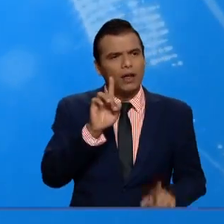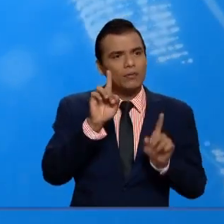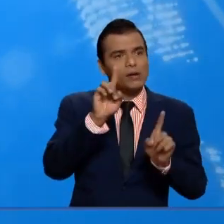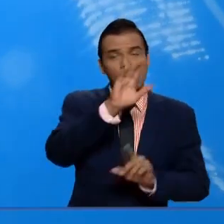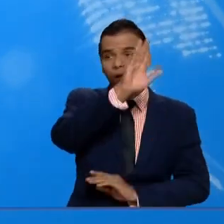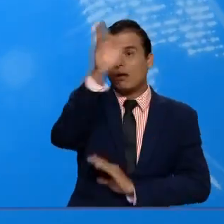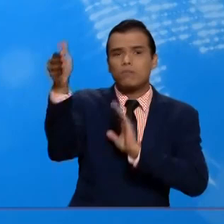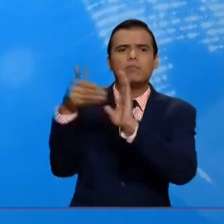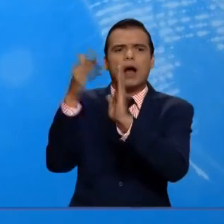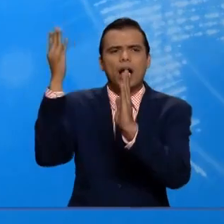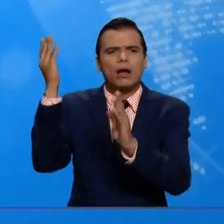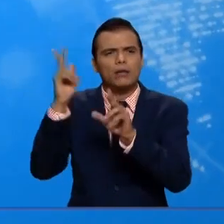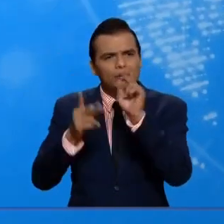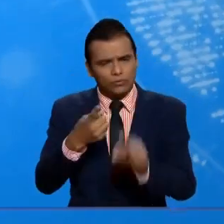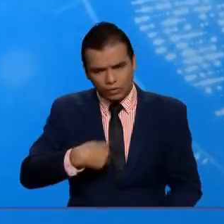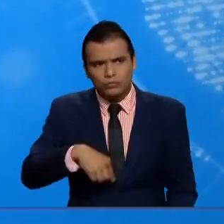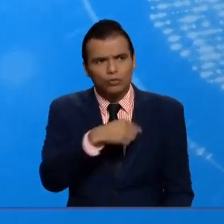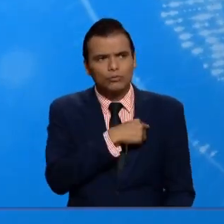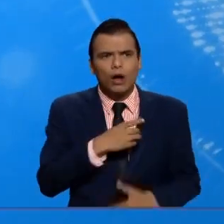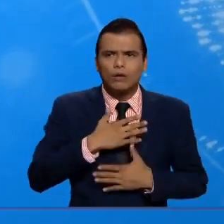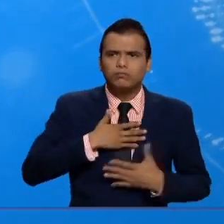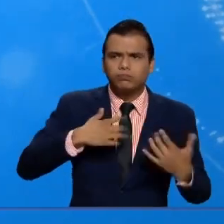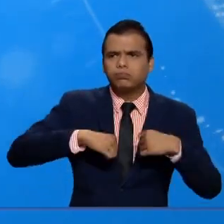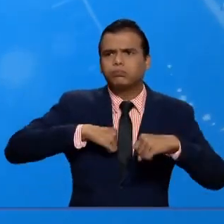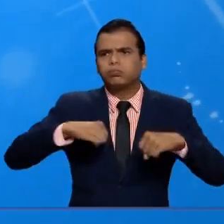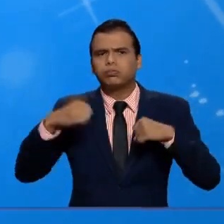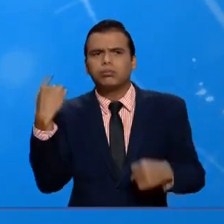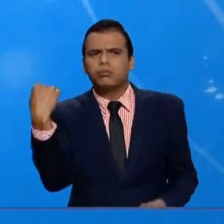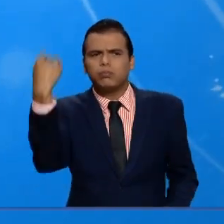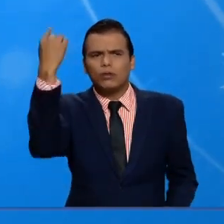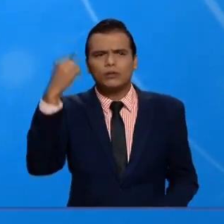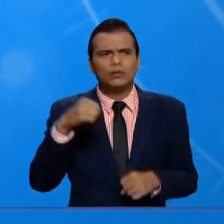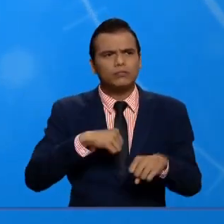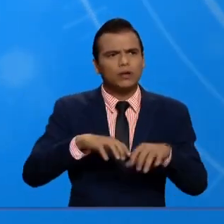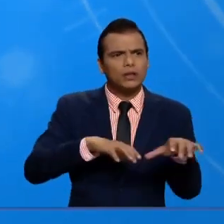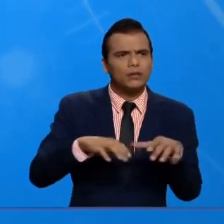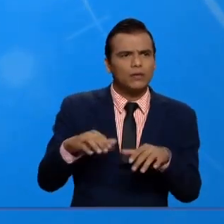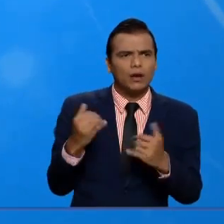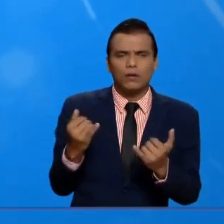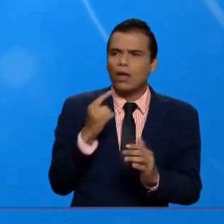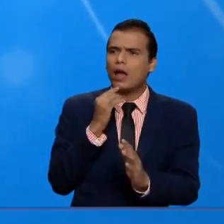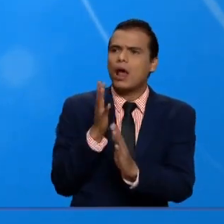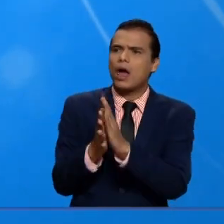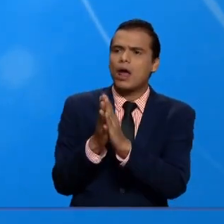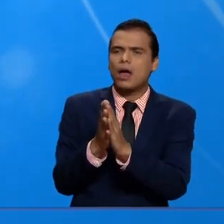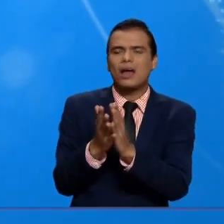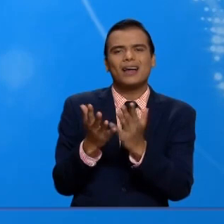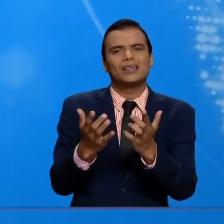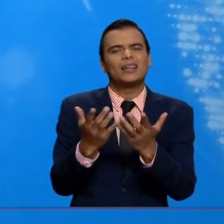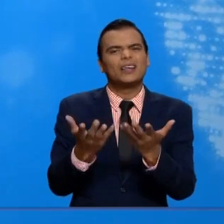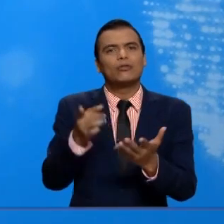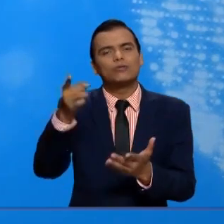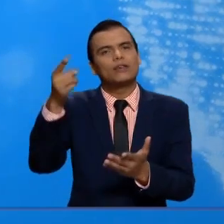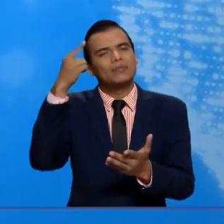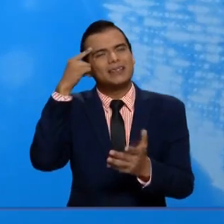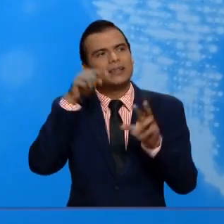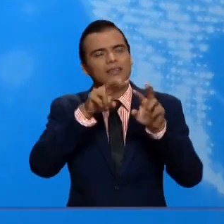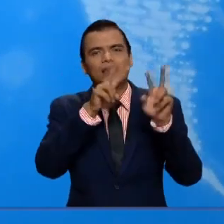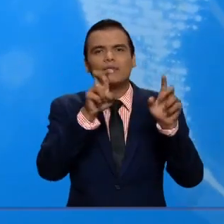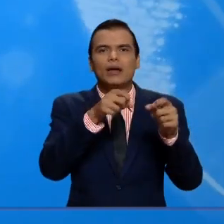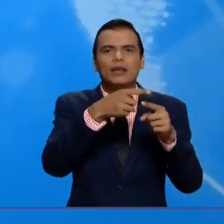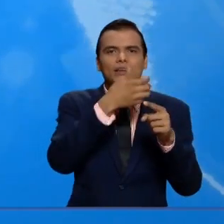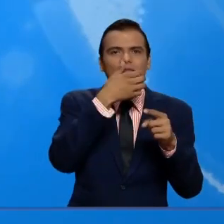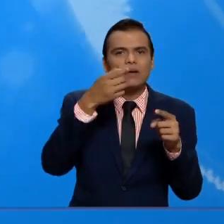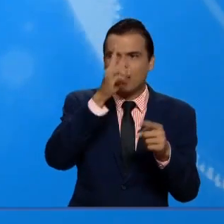ataca a quienes hemos tenido voluntad política con su gobierno. Esperábamos su pronunciamiento frente a las amenazas de las disidencias de las FARC contra